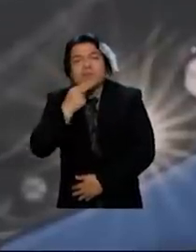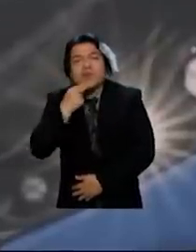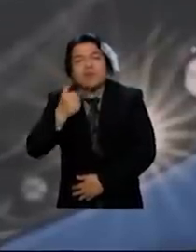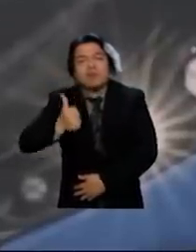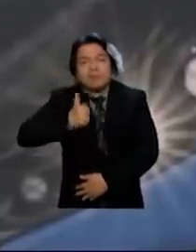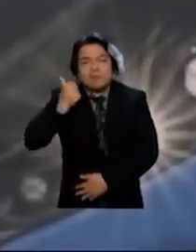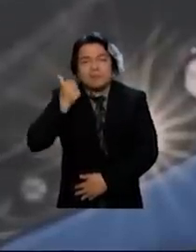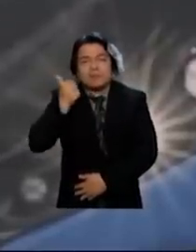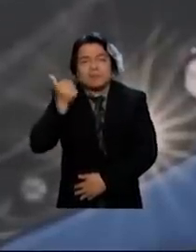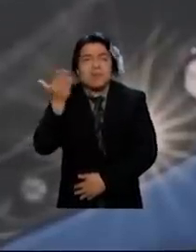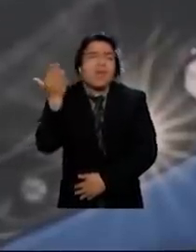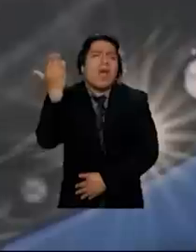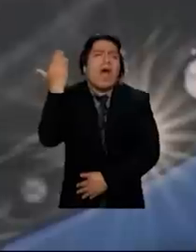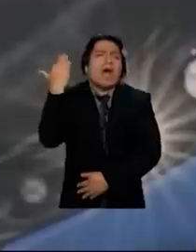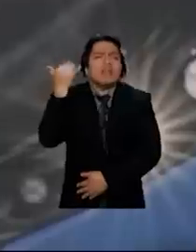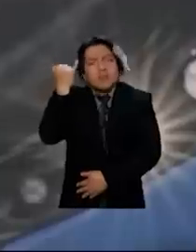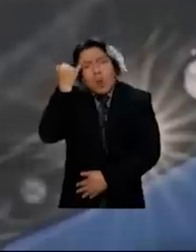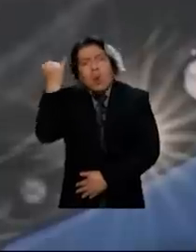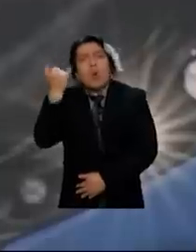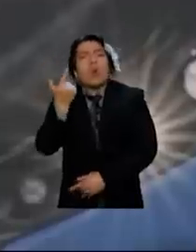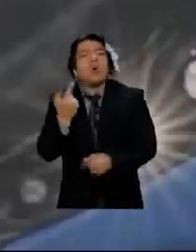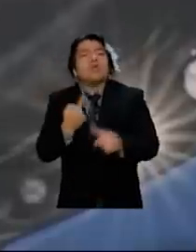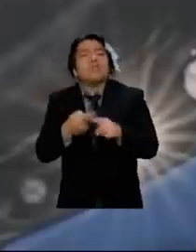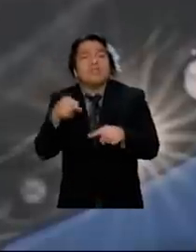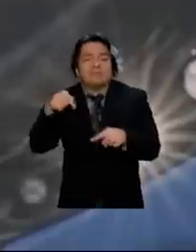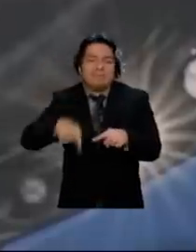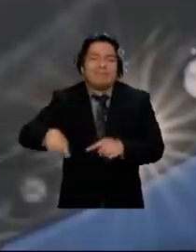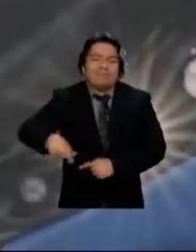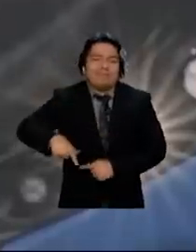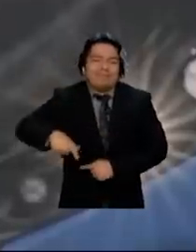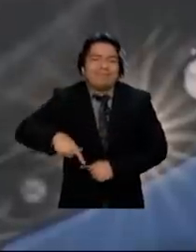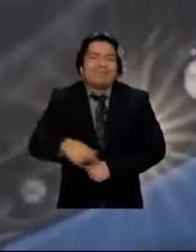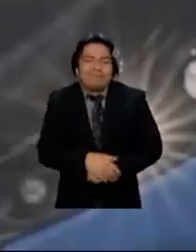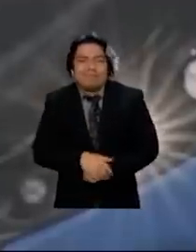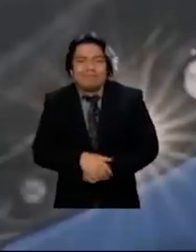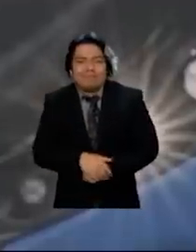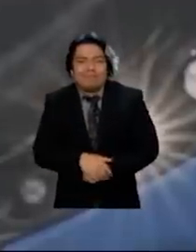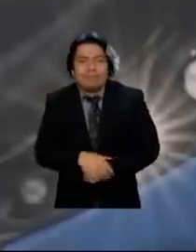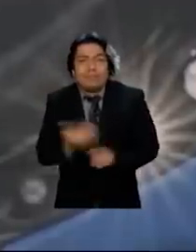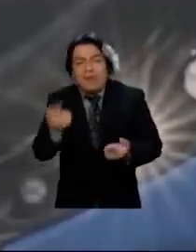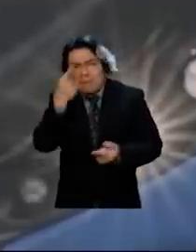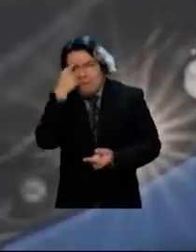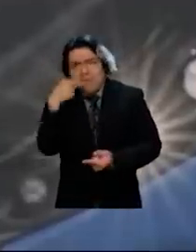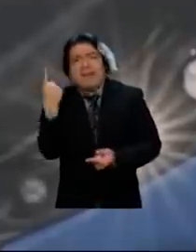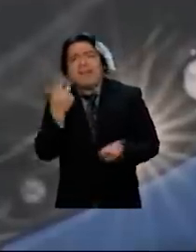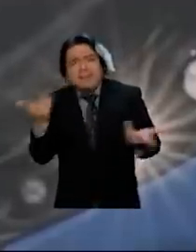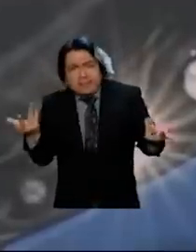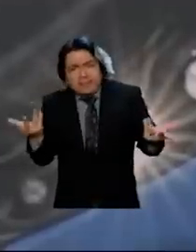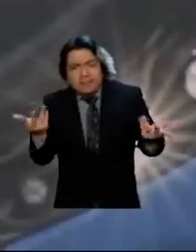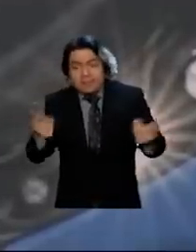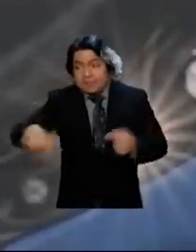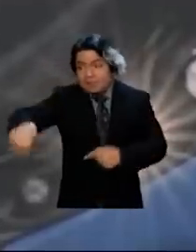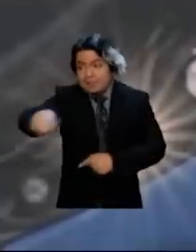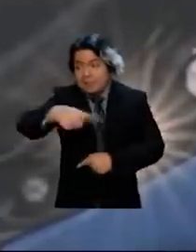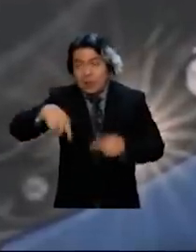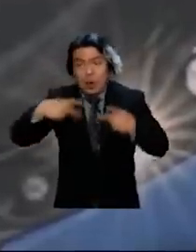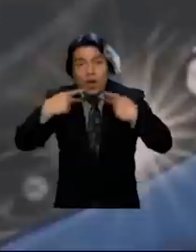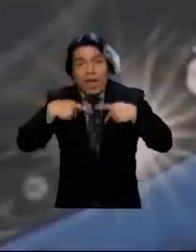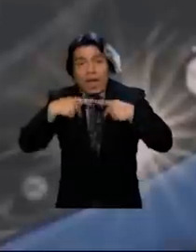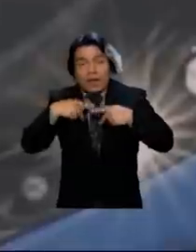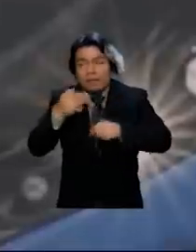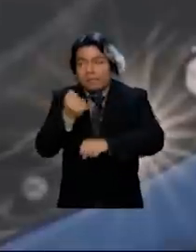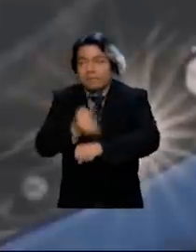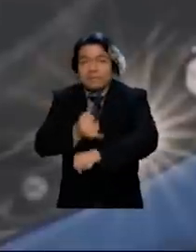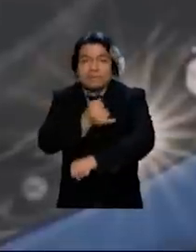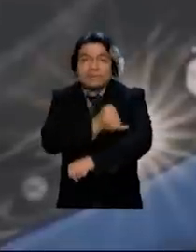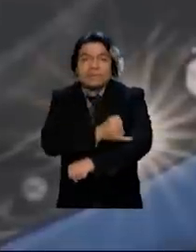La idea surgió en nuestro gobierno. El objetivo, dotar de transporte masivo a la